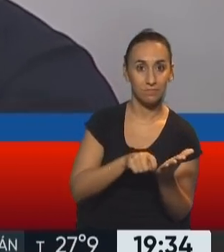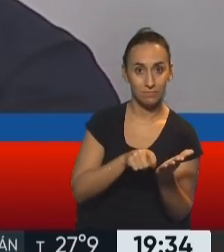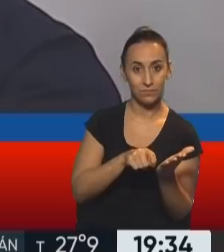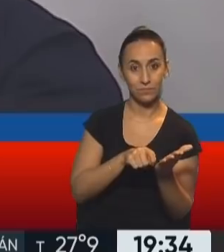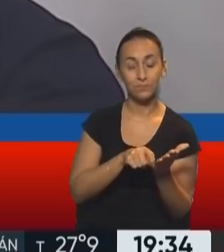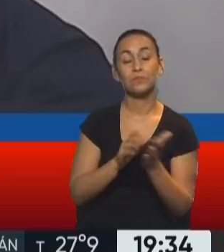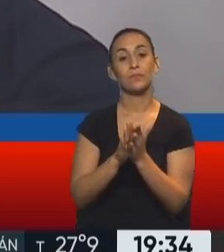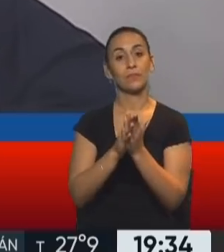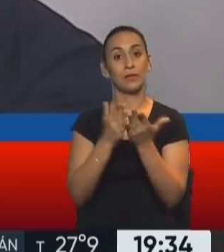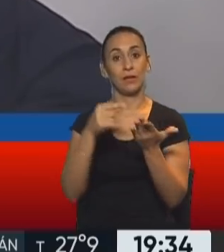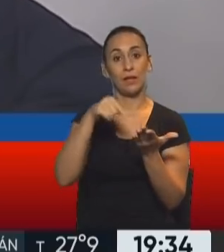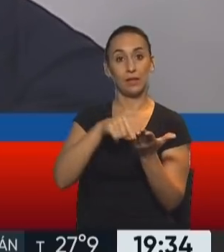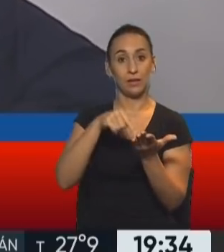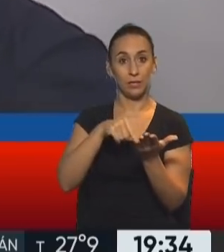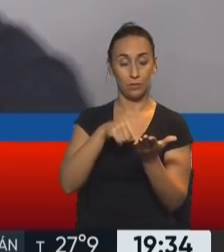cuenta,